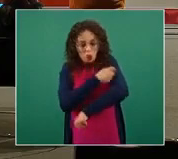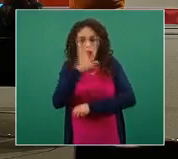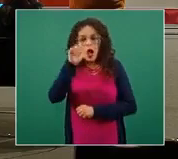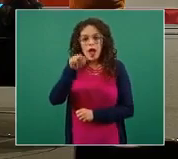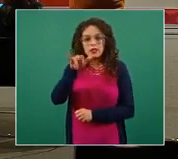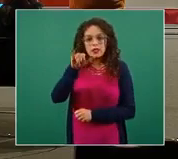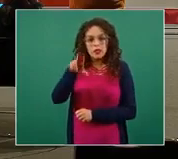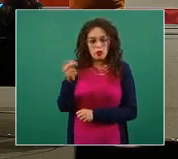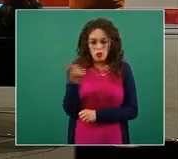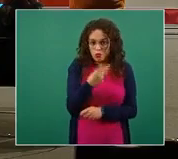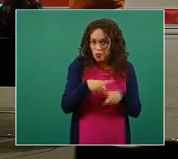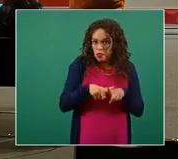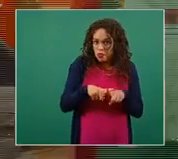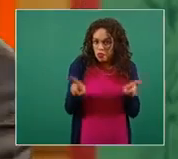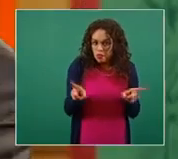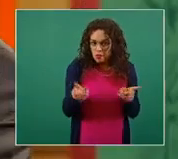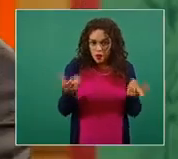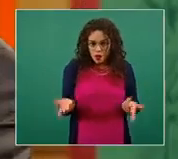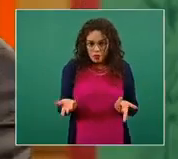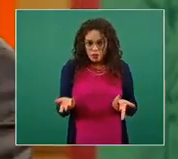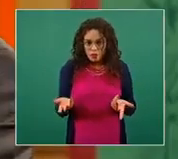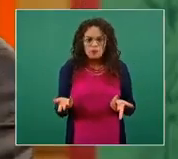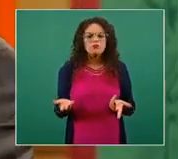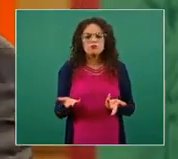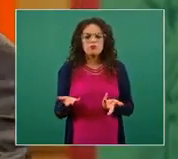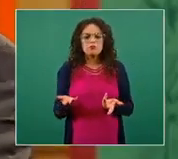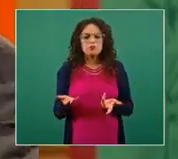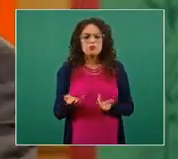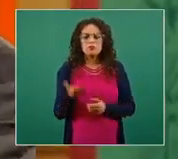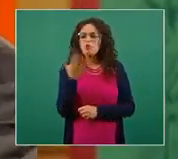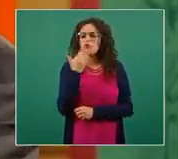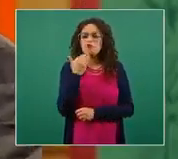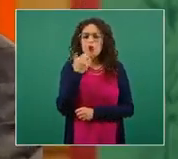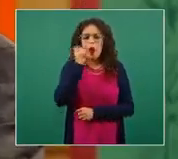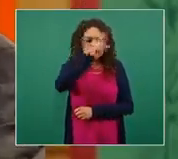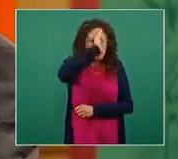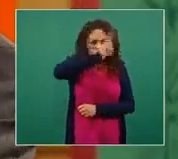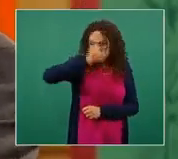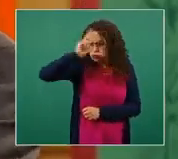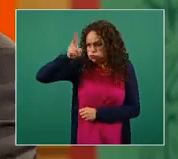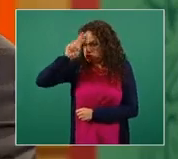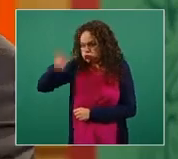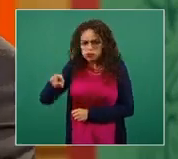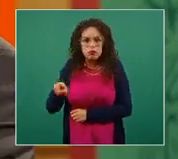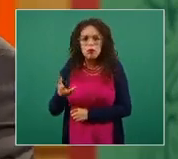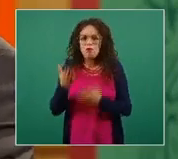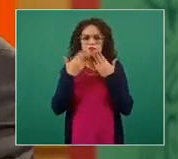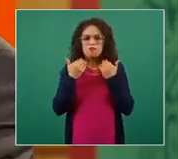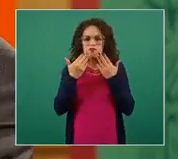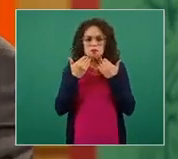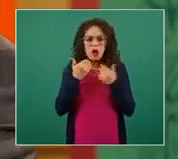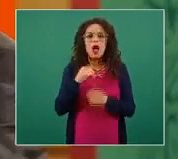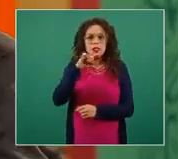de patentes o propiedad intelectual o restricción semejante, ninguna, que impida que eso se pueda